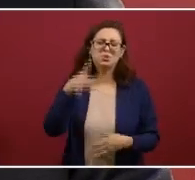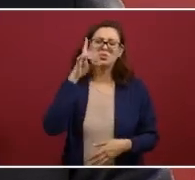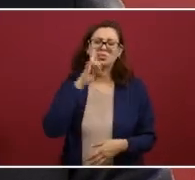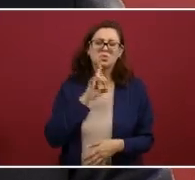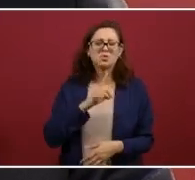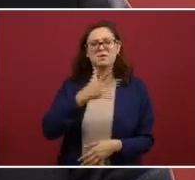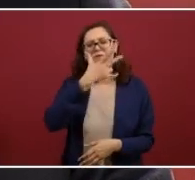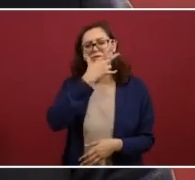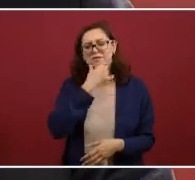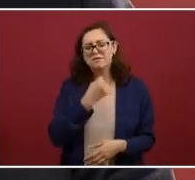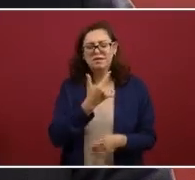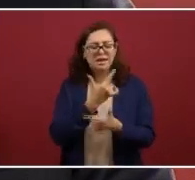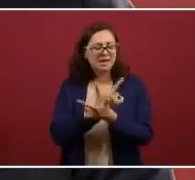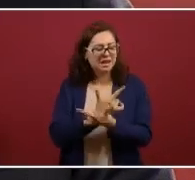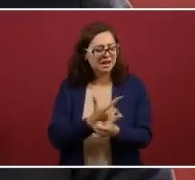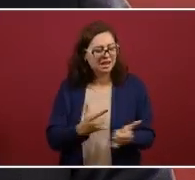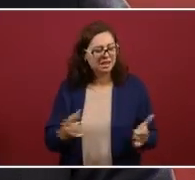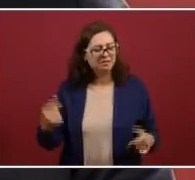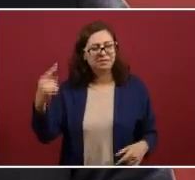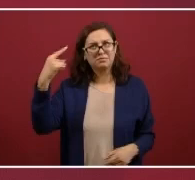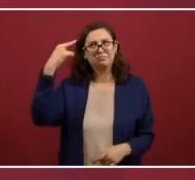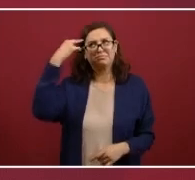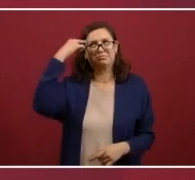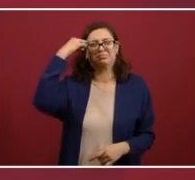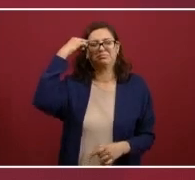hombres libres, conscientes.